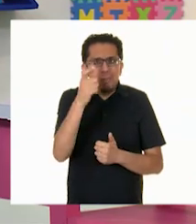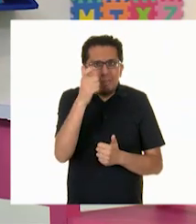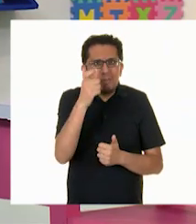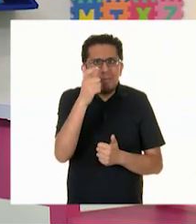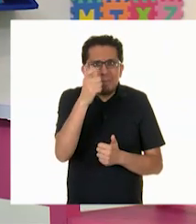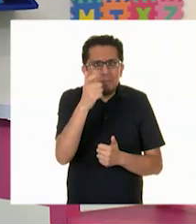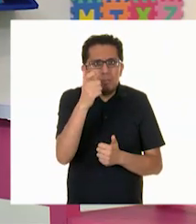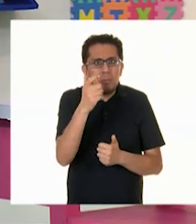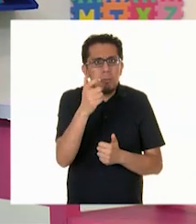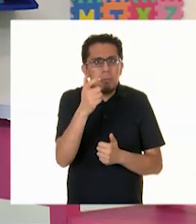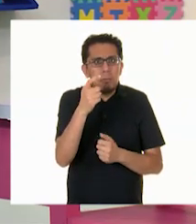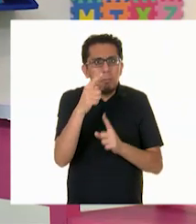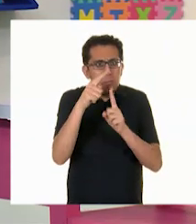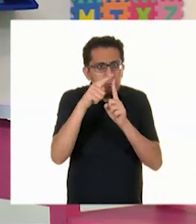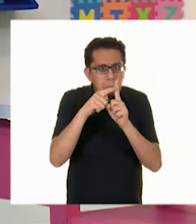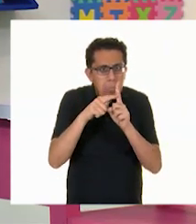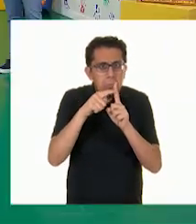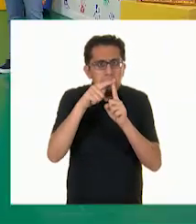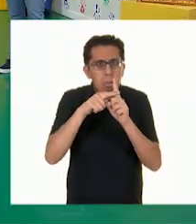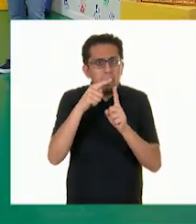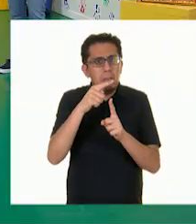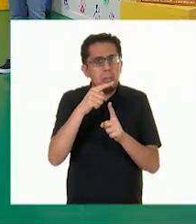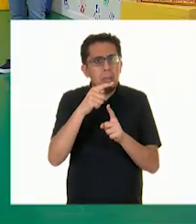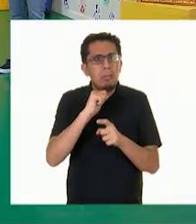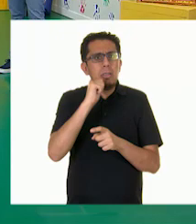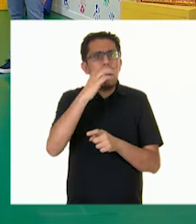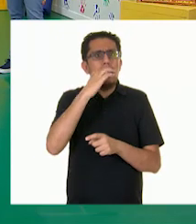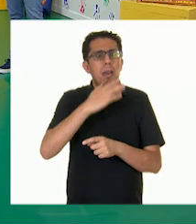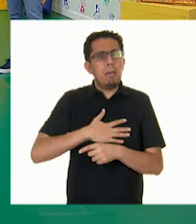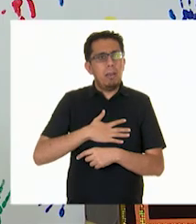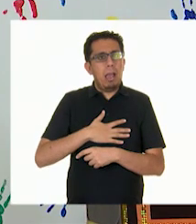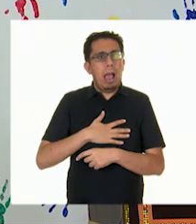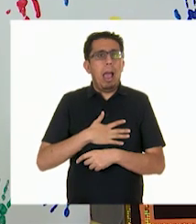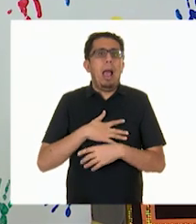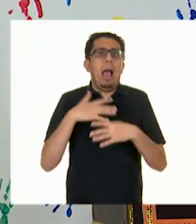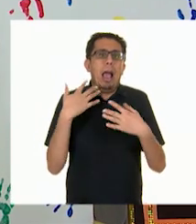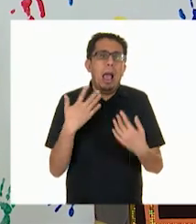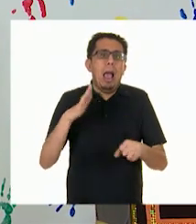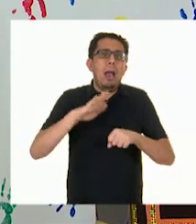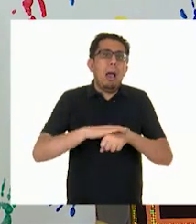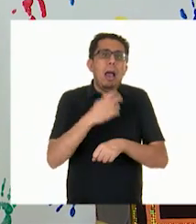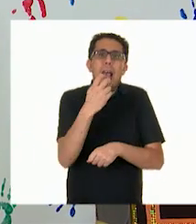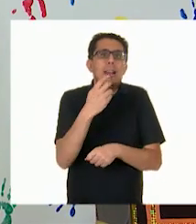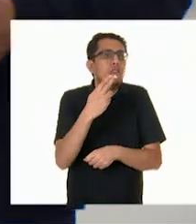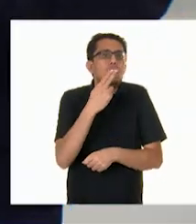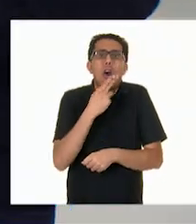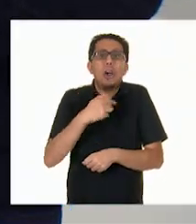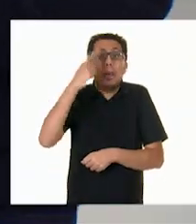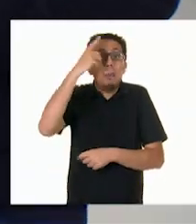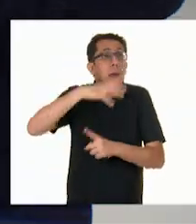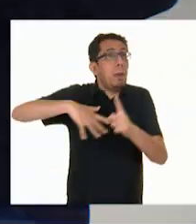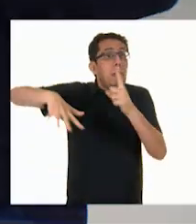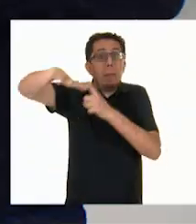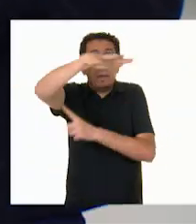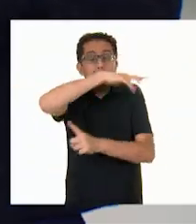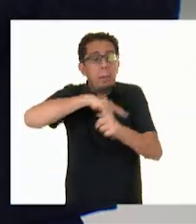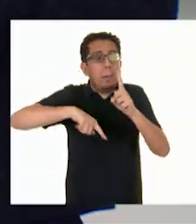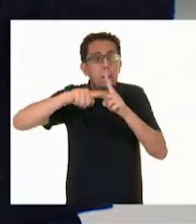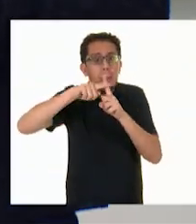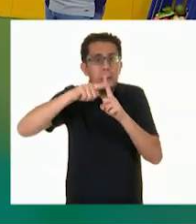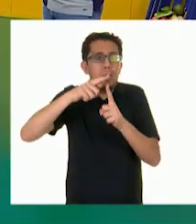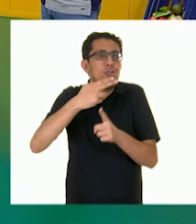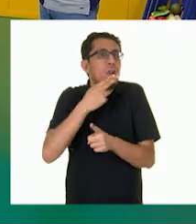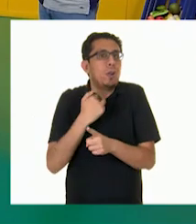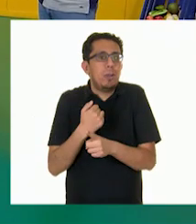No no. registra nada. ¿Por qué? Porque ese termómetro no es para medir la temperatura del ambiente. Los termómetros que ocupan son